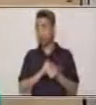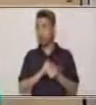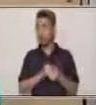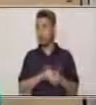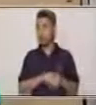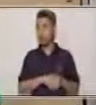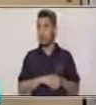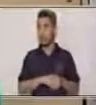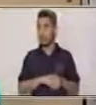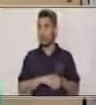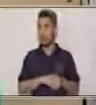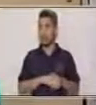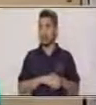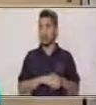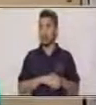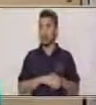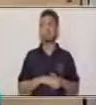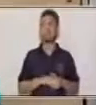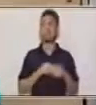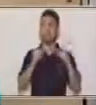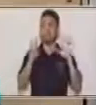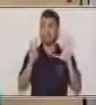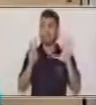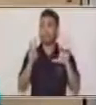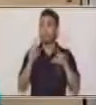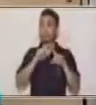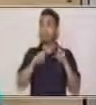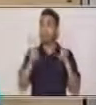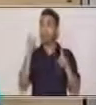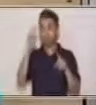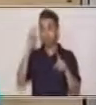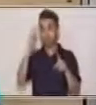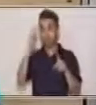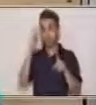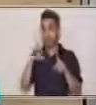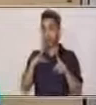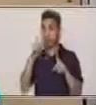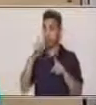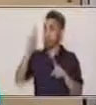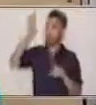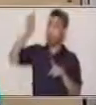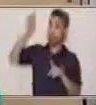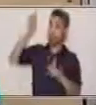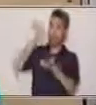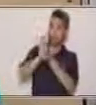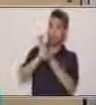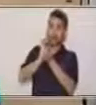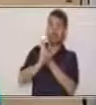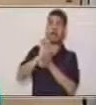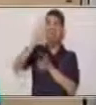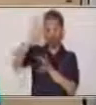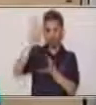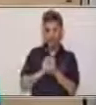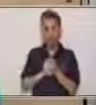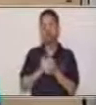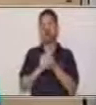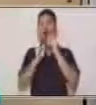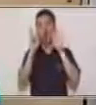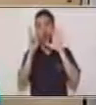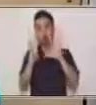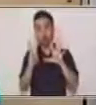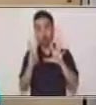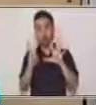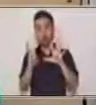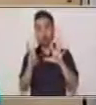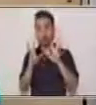5, 6, 7, exacto, son 7, pero ¿te recuerdas que teníamos un número imaginario acá? Sí, era 1, entonces